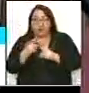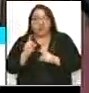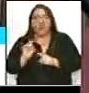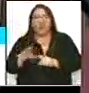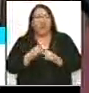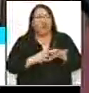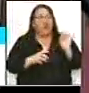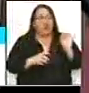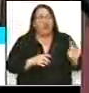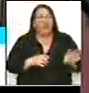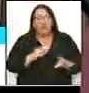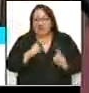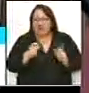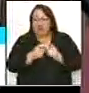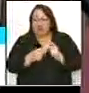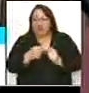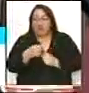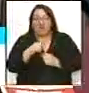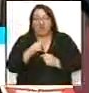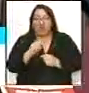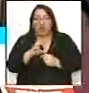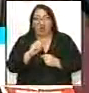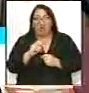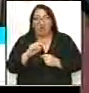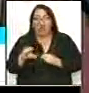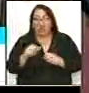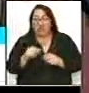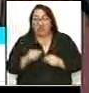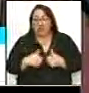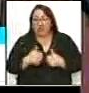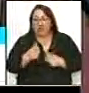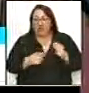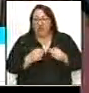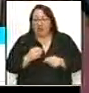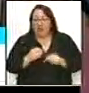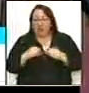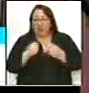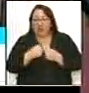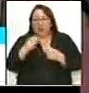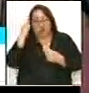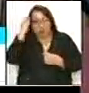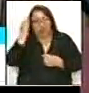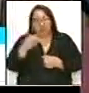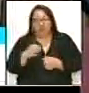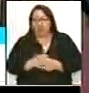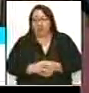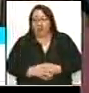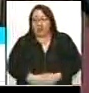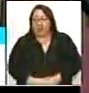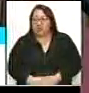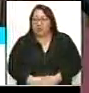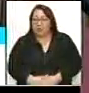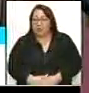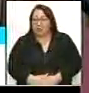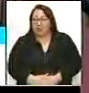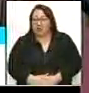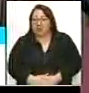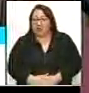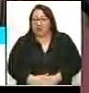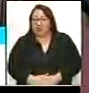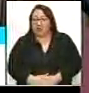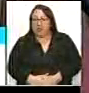voy a rescatar acá las palabras del congresista Gino Costa, dice, les hacemos la vida difícil a los movimientos. ¿Sí? A los movimientos. Porque hemos puesto